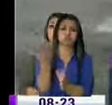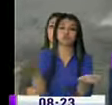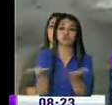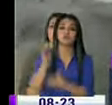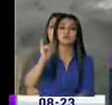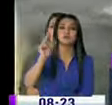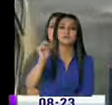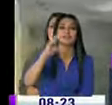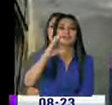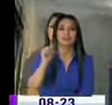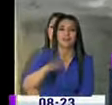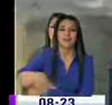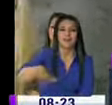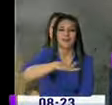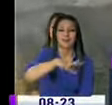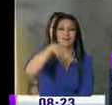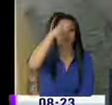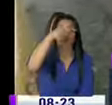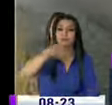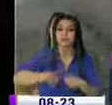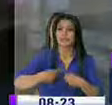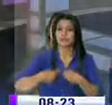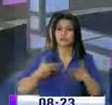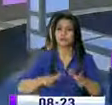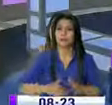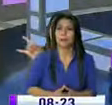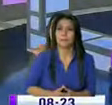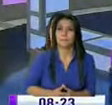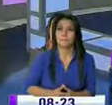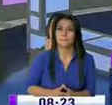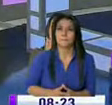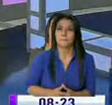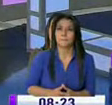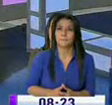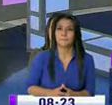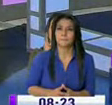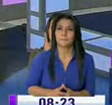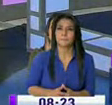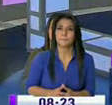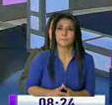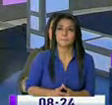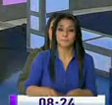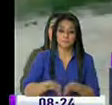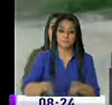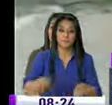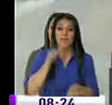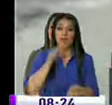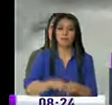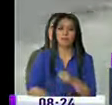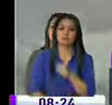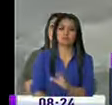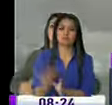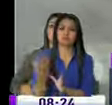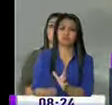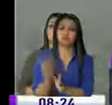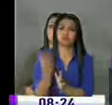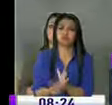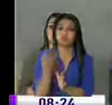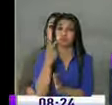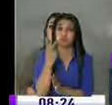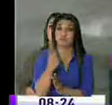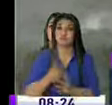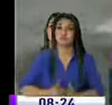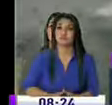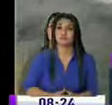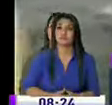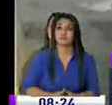en el sector de San Isidro del Inca, al norte de la capital. Miren lo que está aconteciendo, hay una fuga de agua enorme, pónganlo en pantalla si es tan amable, por favor. Miren